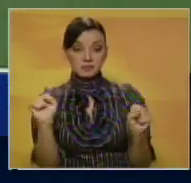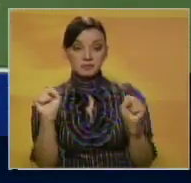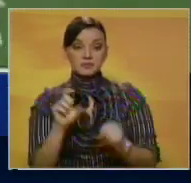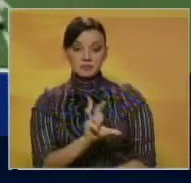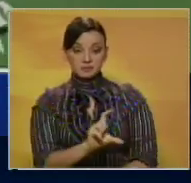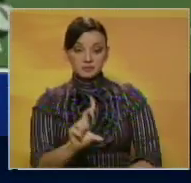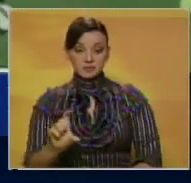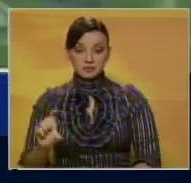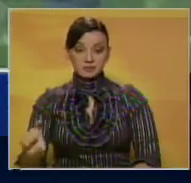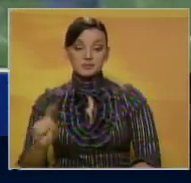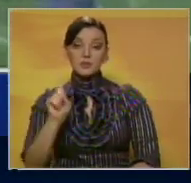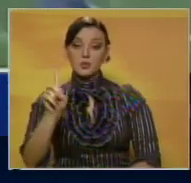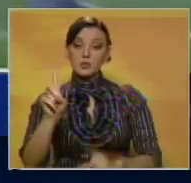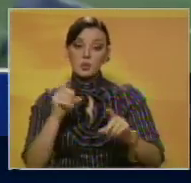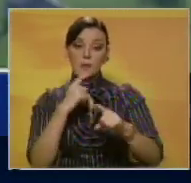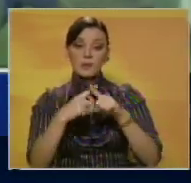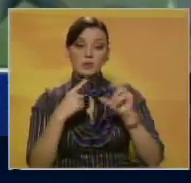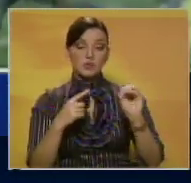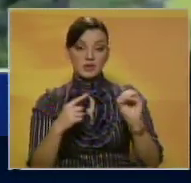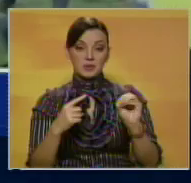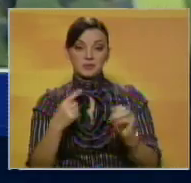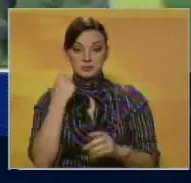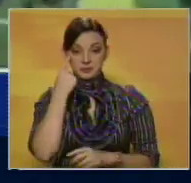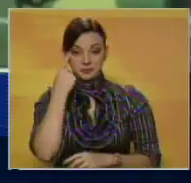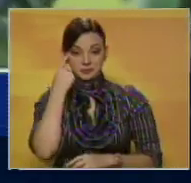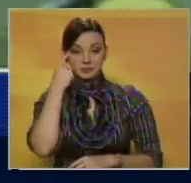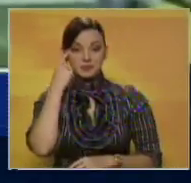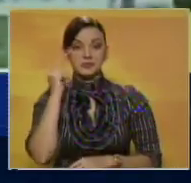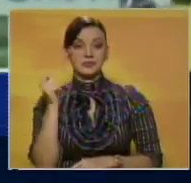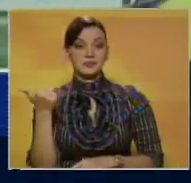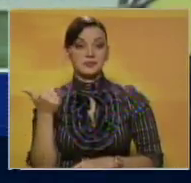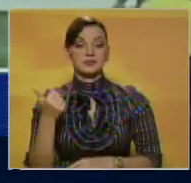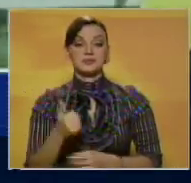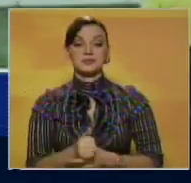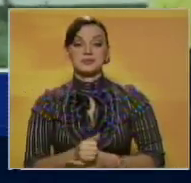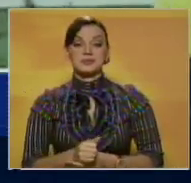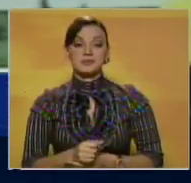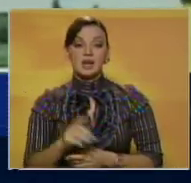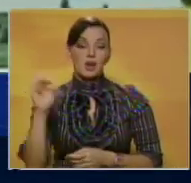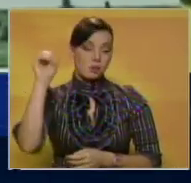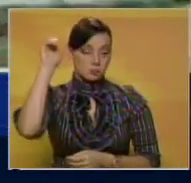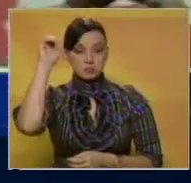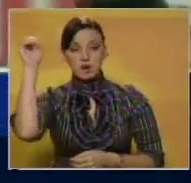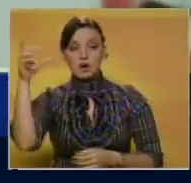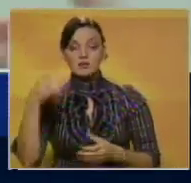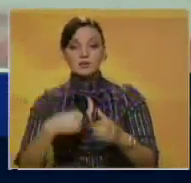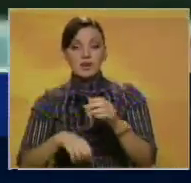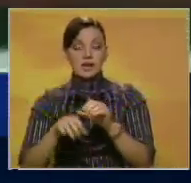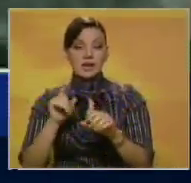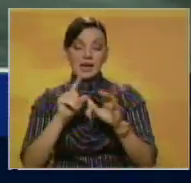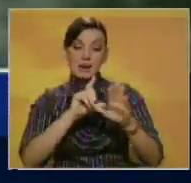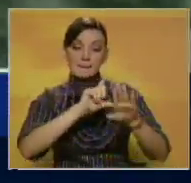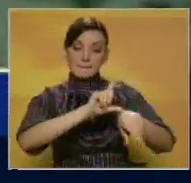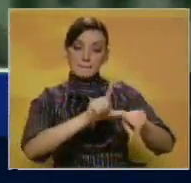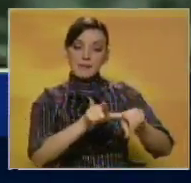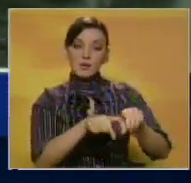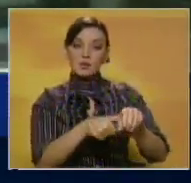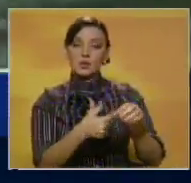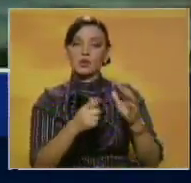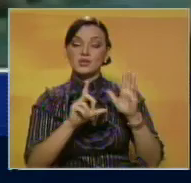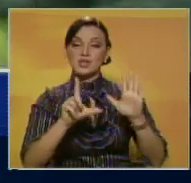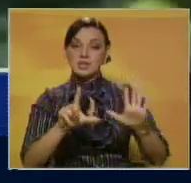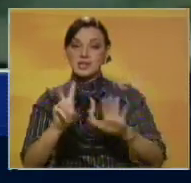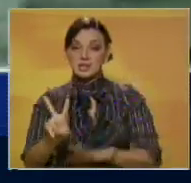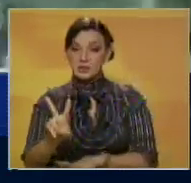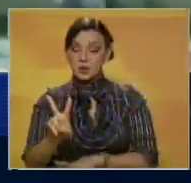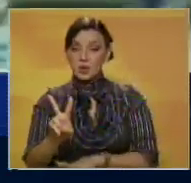Hiroshima 1-0 para avanzar a la final del Mundial de Clubes. Lucas Alario anotó el único tanto del conjunto argentino al minuto 72. El rival